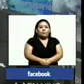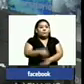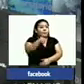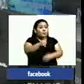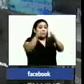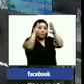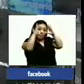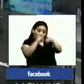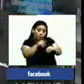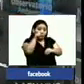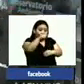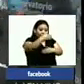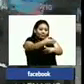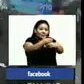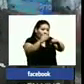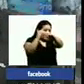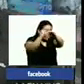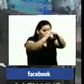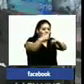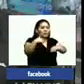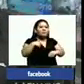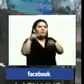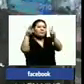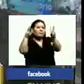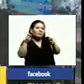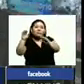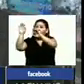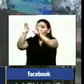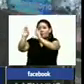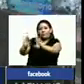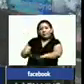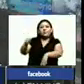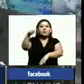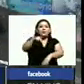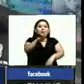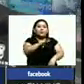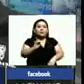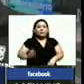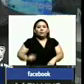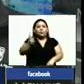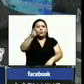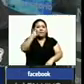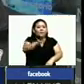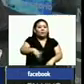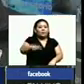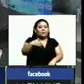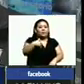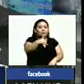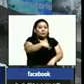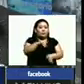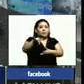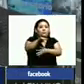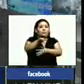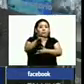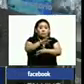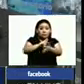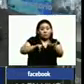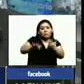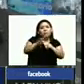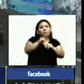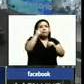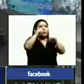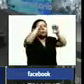Buenas noches a los estudios Precisamente les hablo De las condiciones de tiempo En el territorio nacional Desde el Ministerio de Mido Ambiente Y es que justamente Muy buena